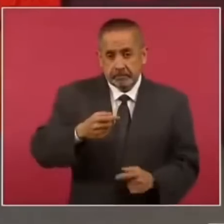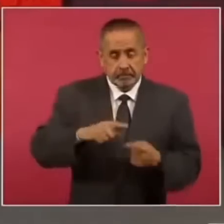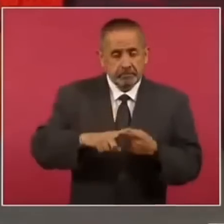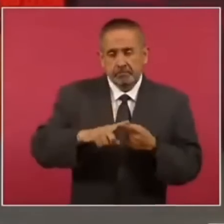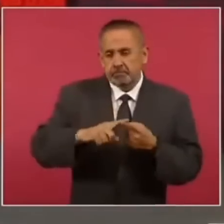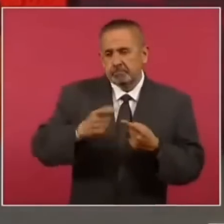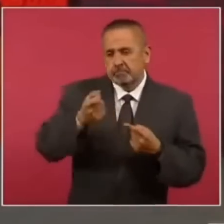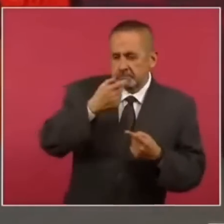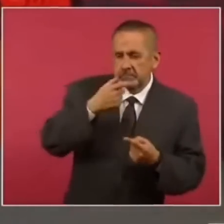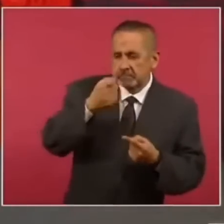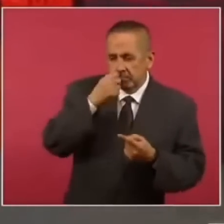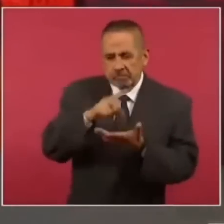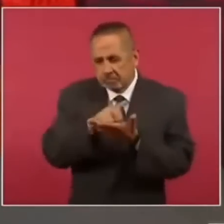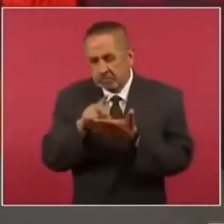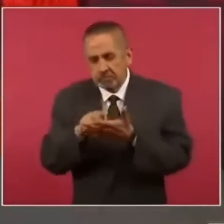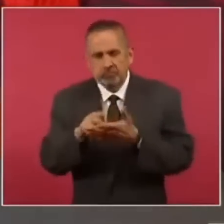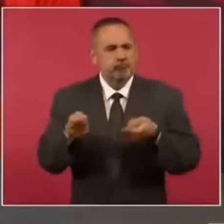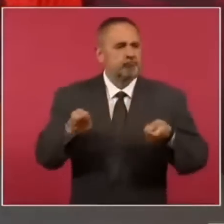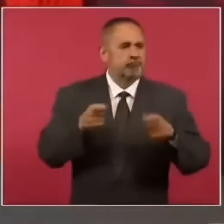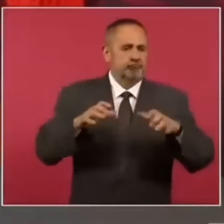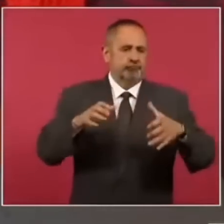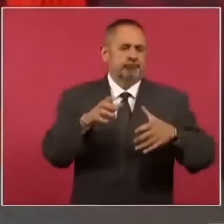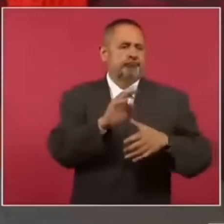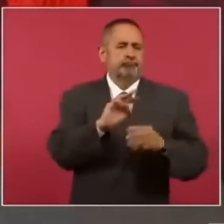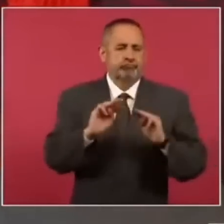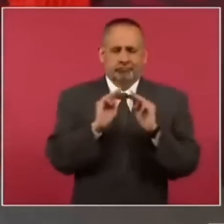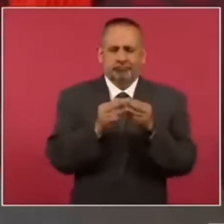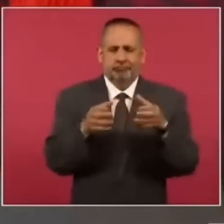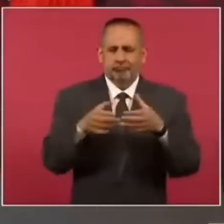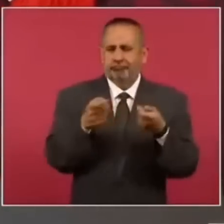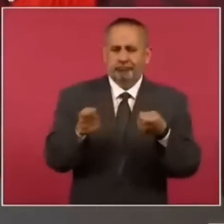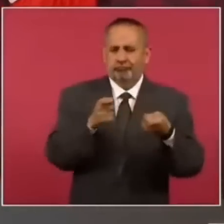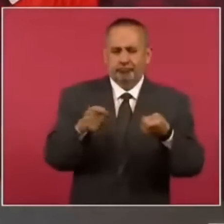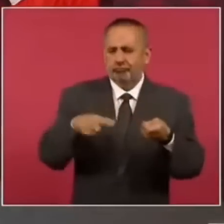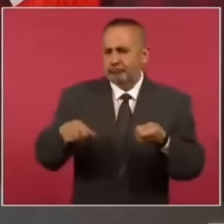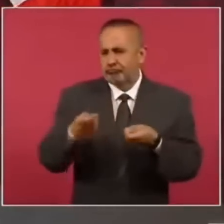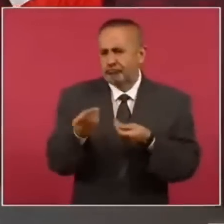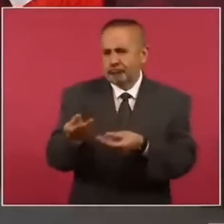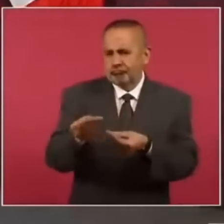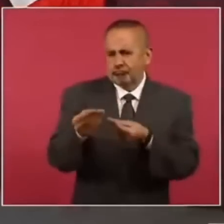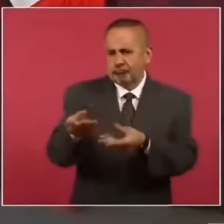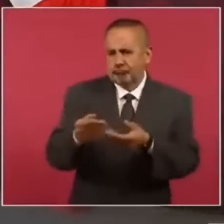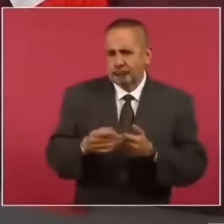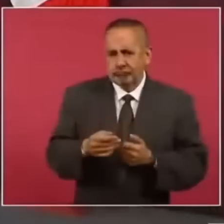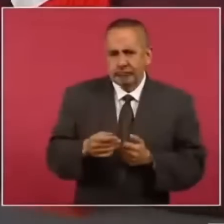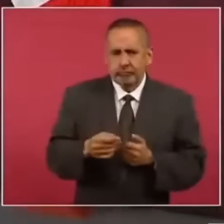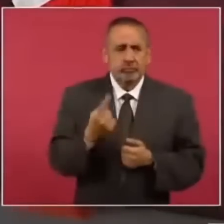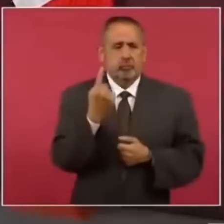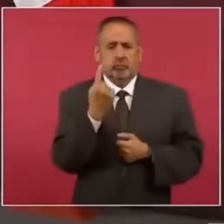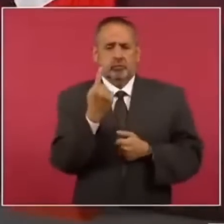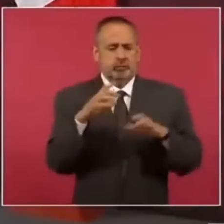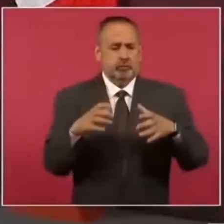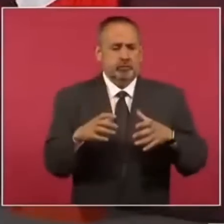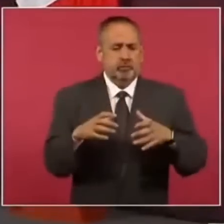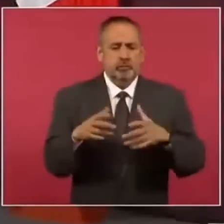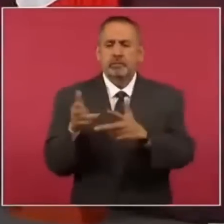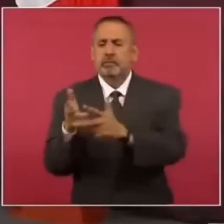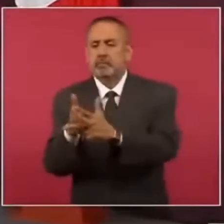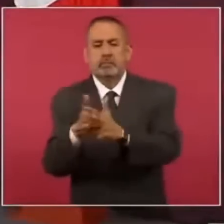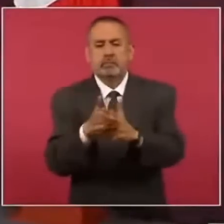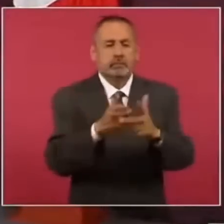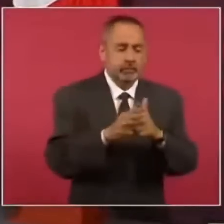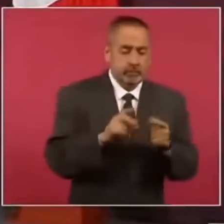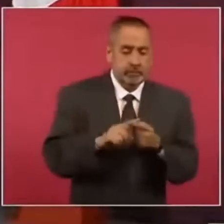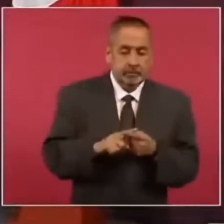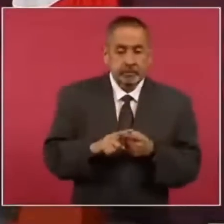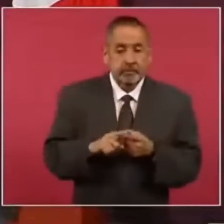hay una banda y controla y no hay homicidios. Pero si hay